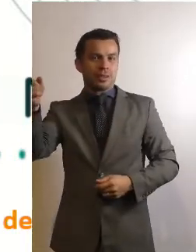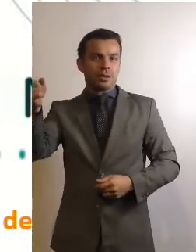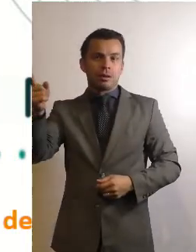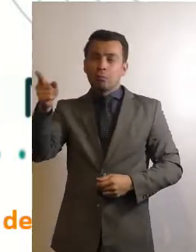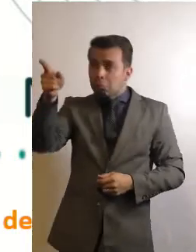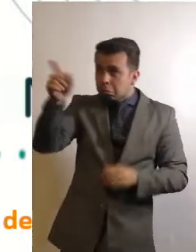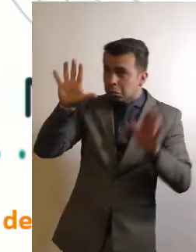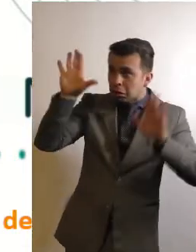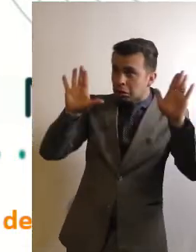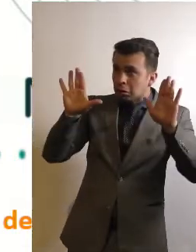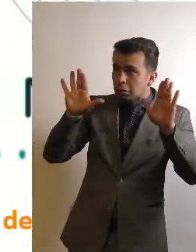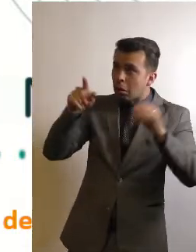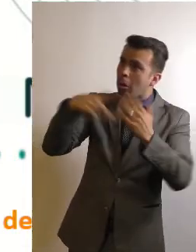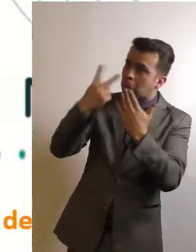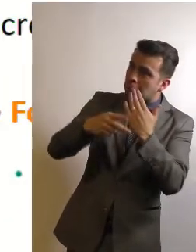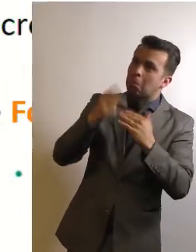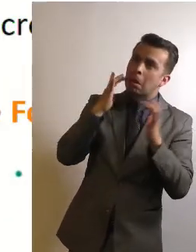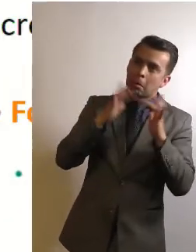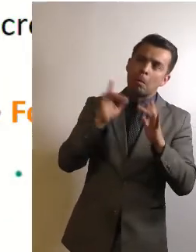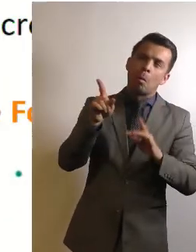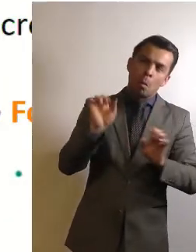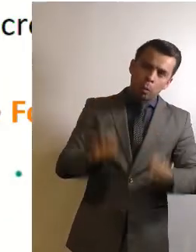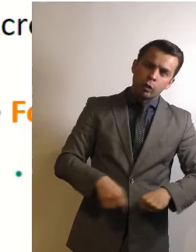ser reales y factibles. Siguiente.